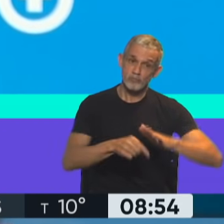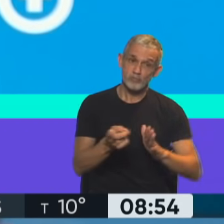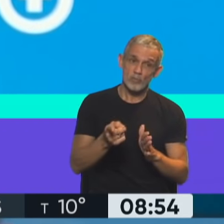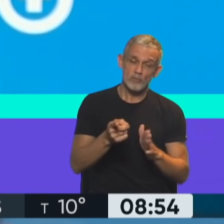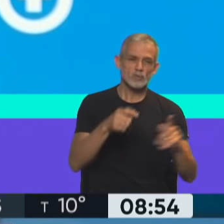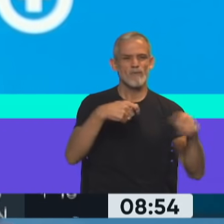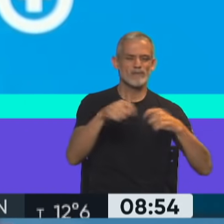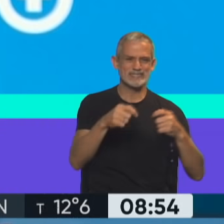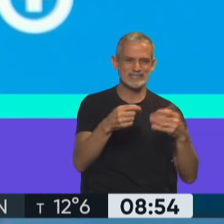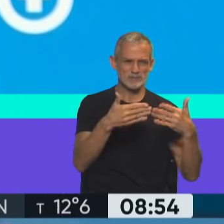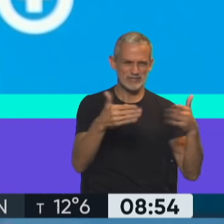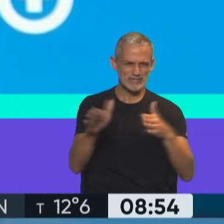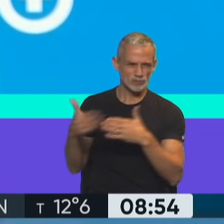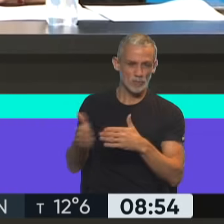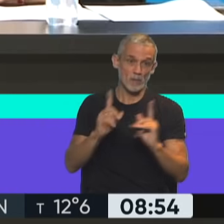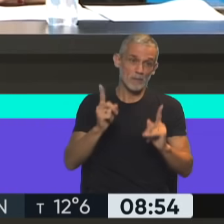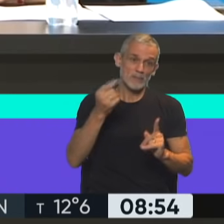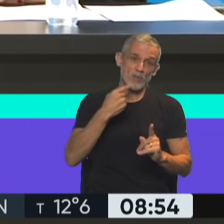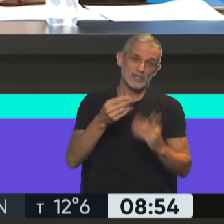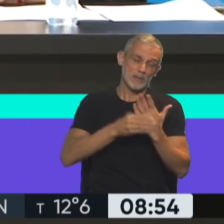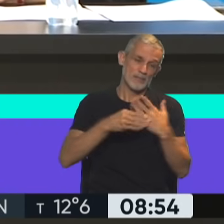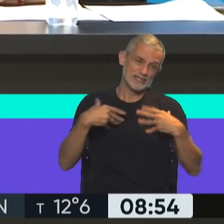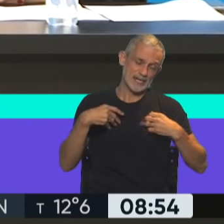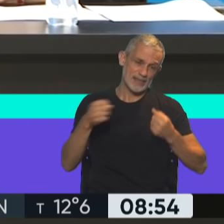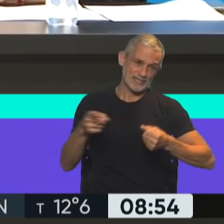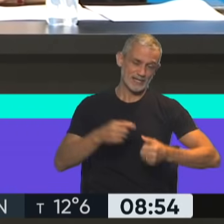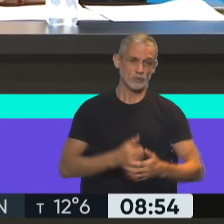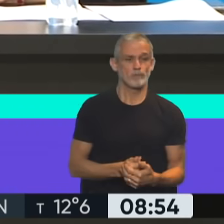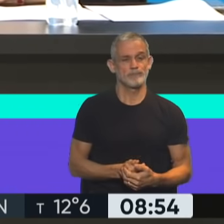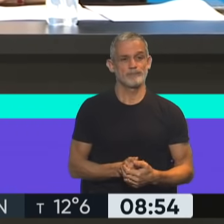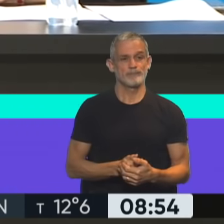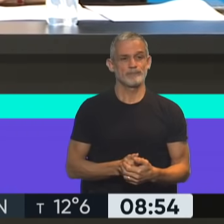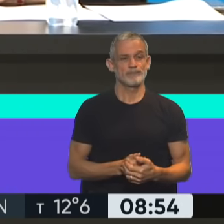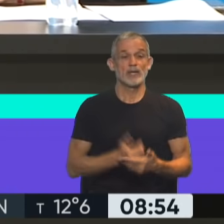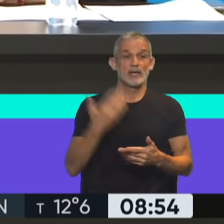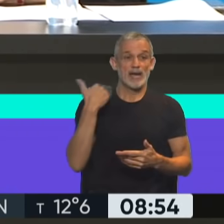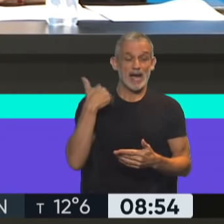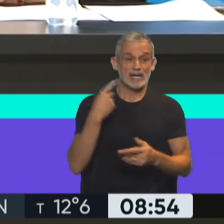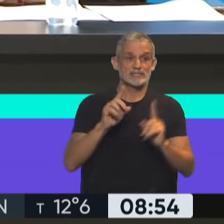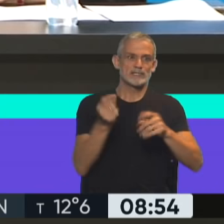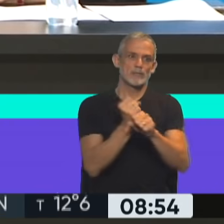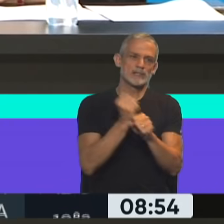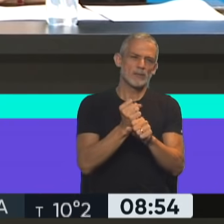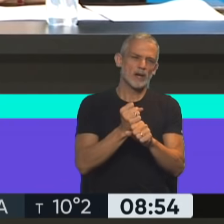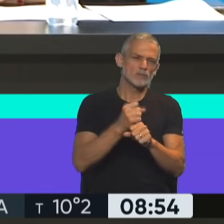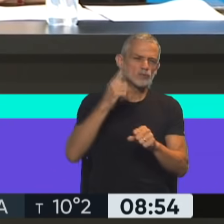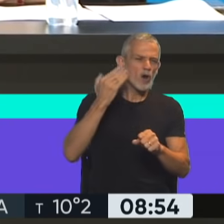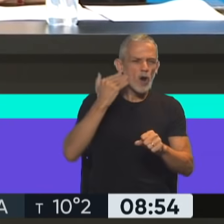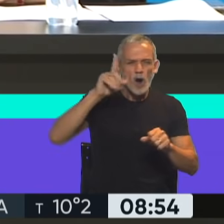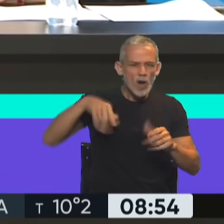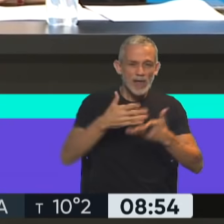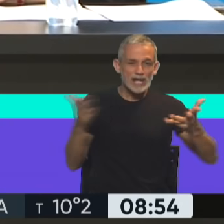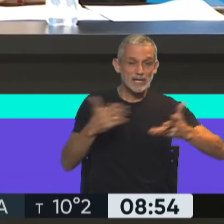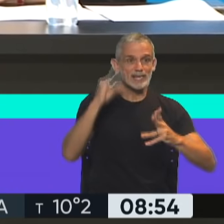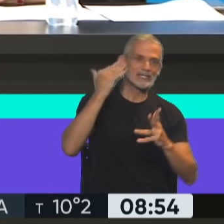las flexibilizaciones que muy bien lo mencionó la ministra Bisotti. Ayer estuvimos trabajando toda la tarde, yo